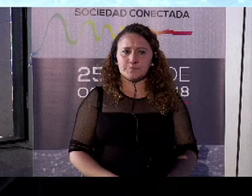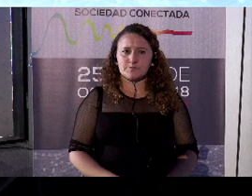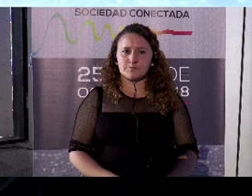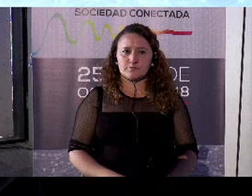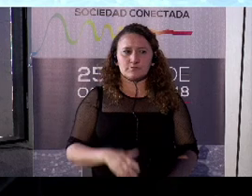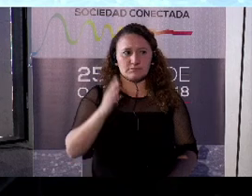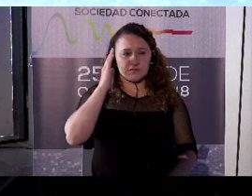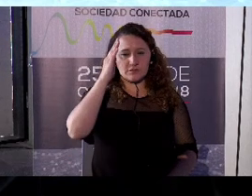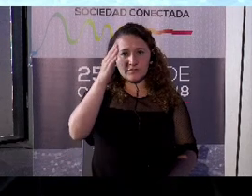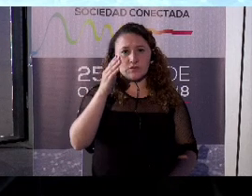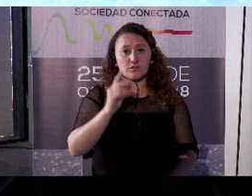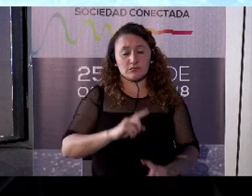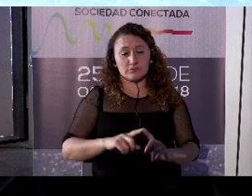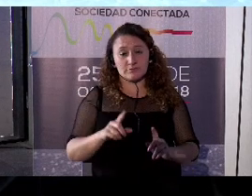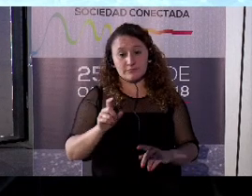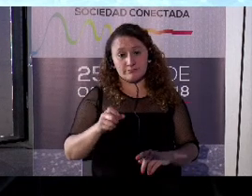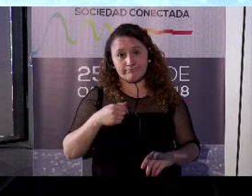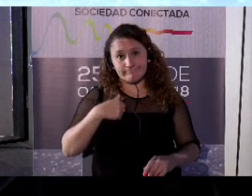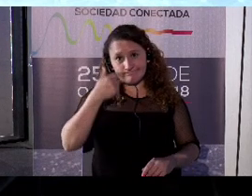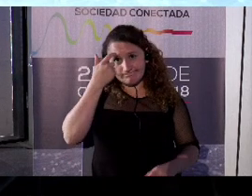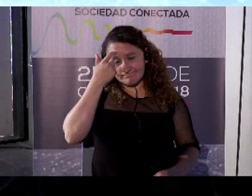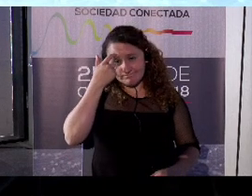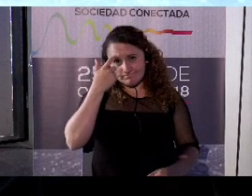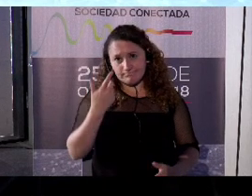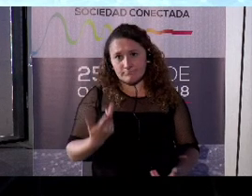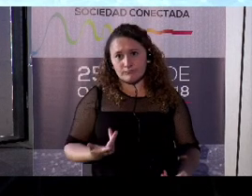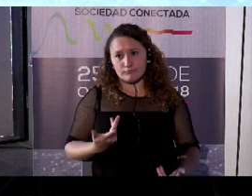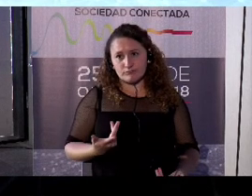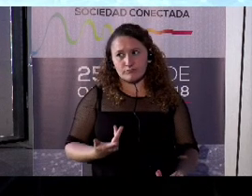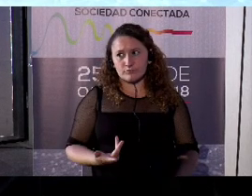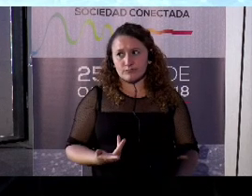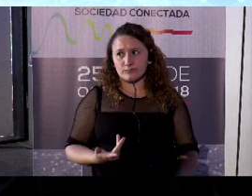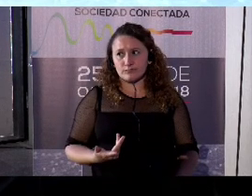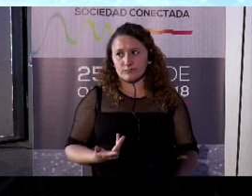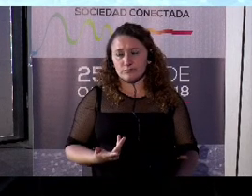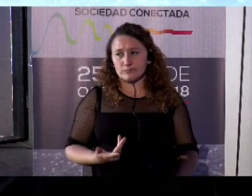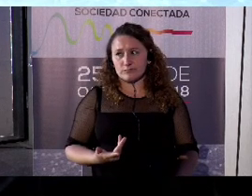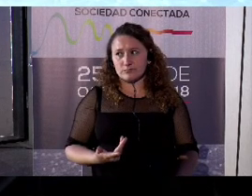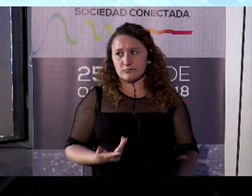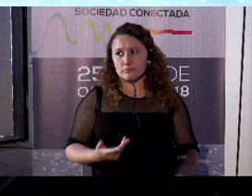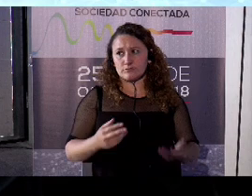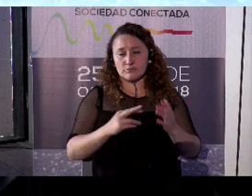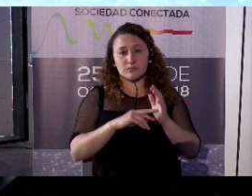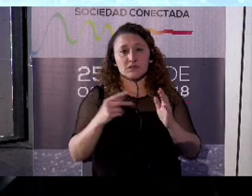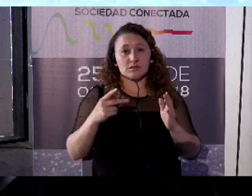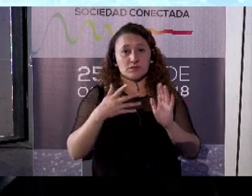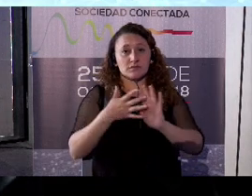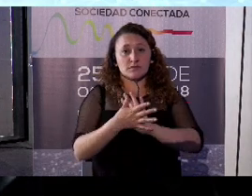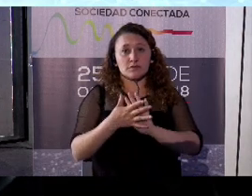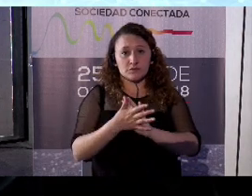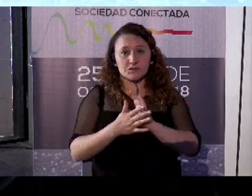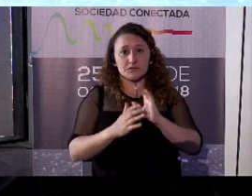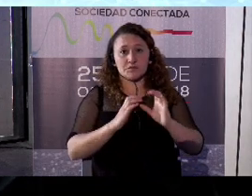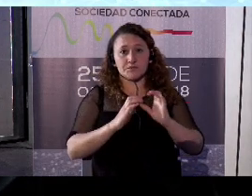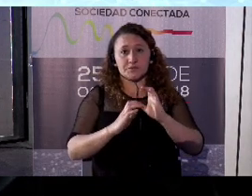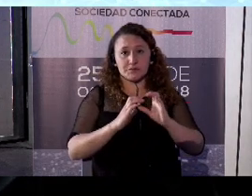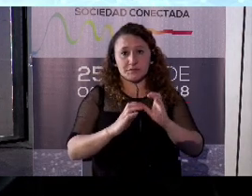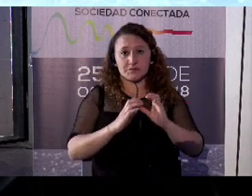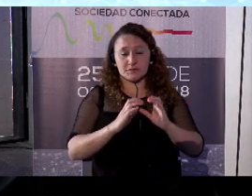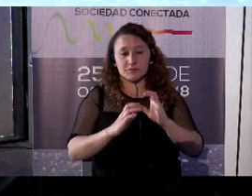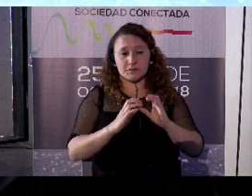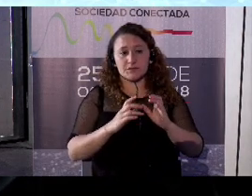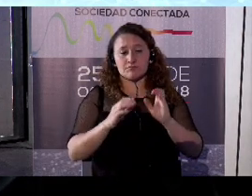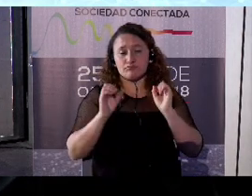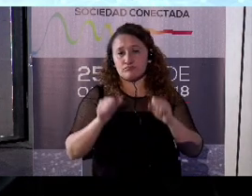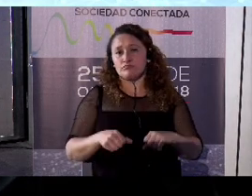futuro pero debemos pensar también cómo las tecnologías de la información y la comunicación